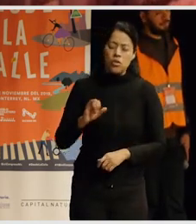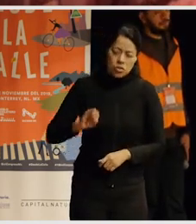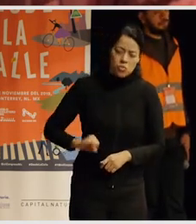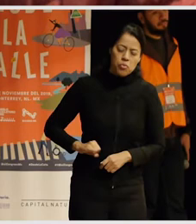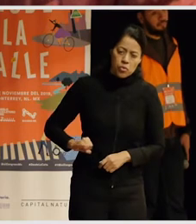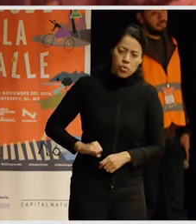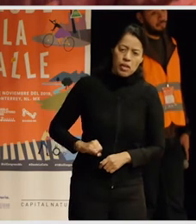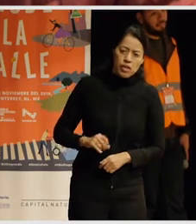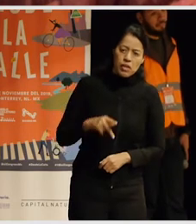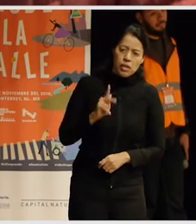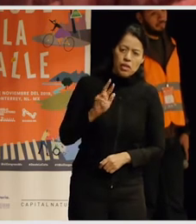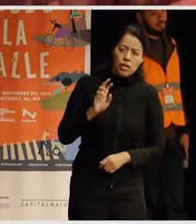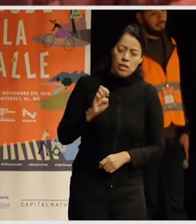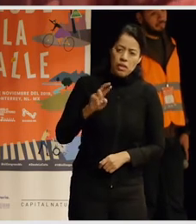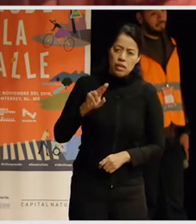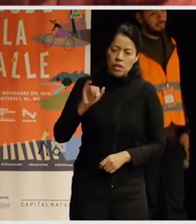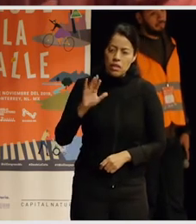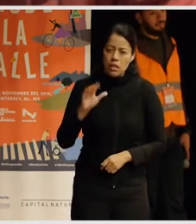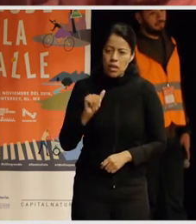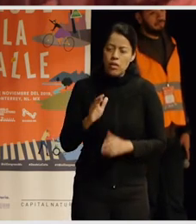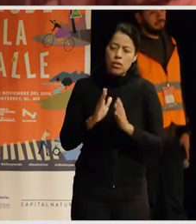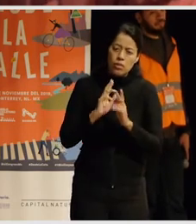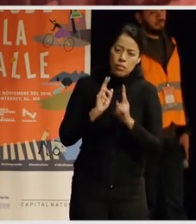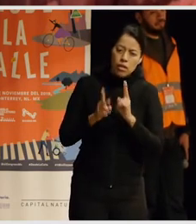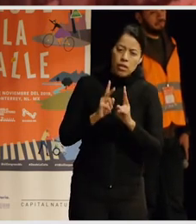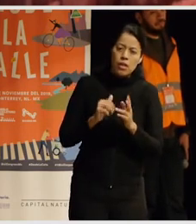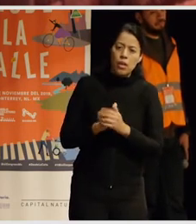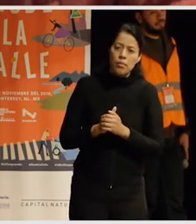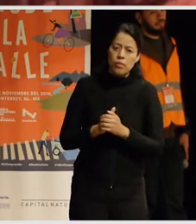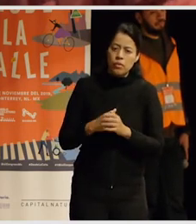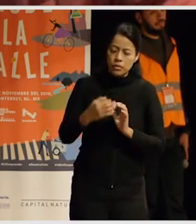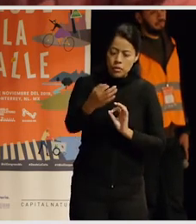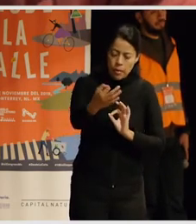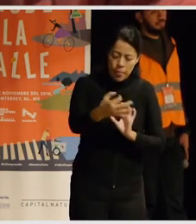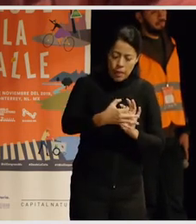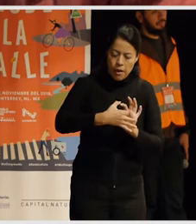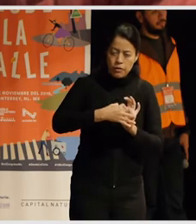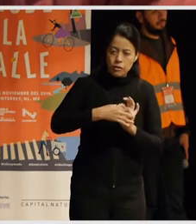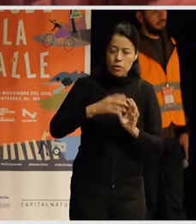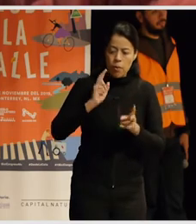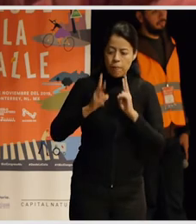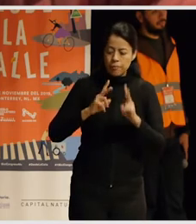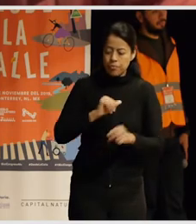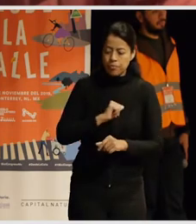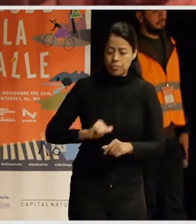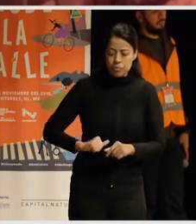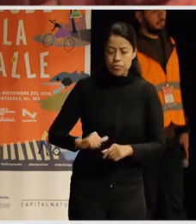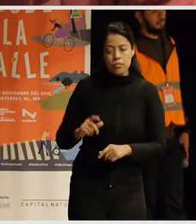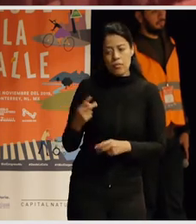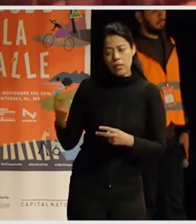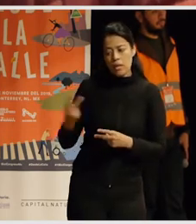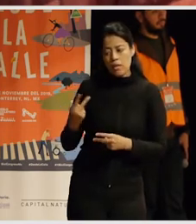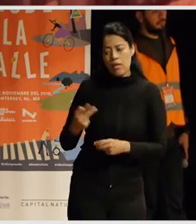tenía que haber si ahorita platicamos para qué en la hacemos la plática que han tenido con la que él también nos ha hecho